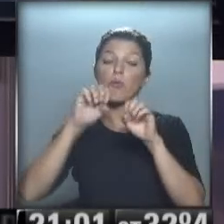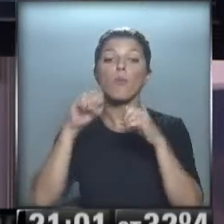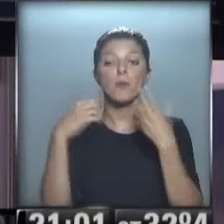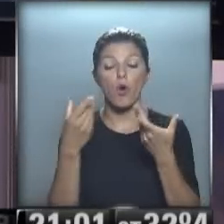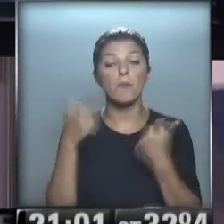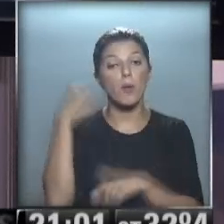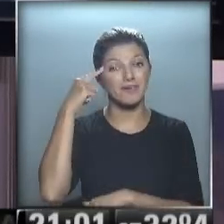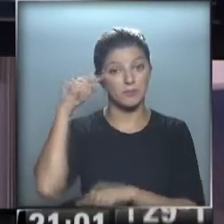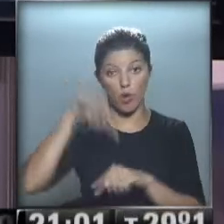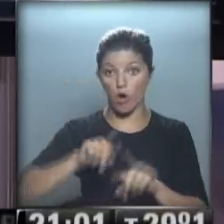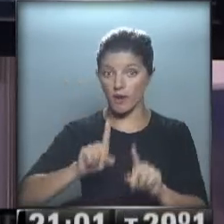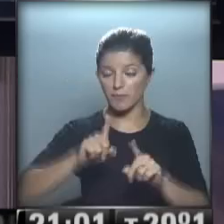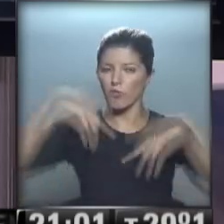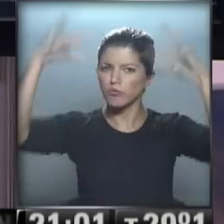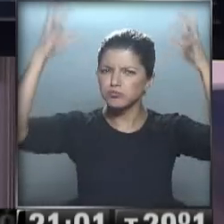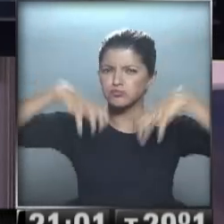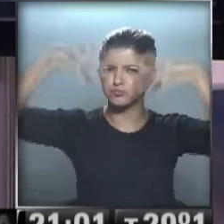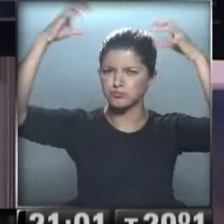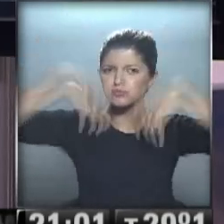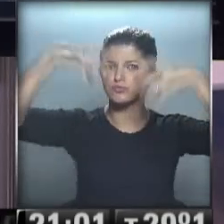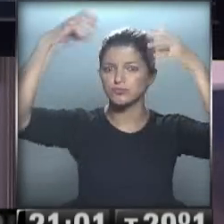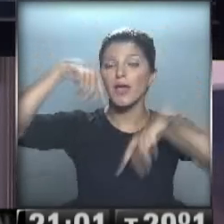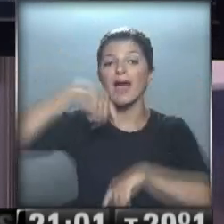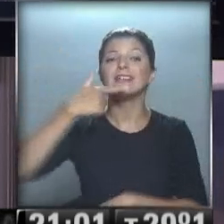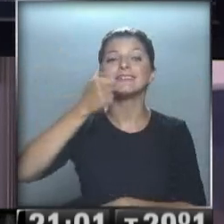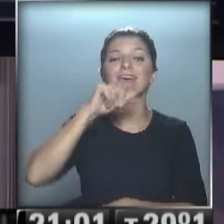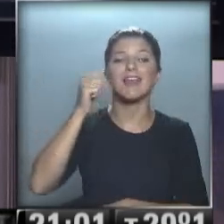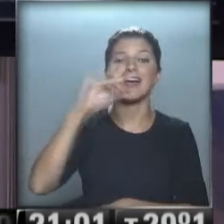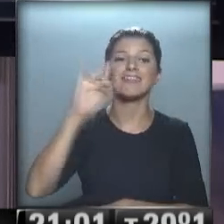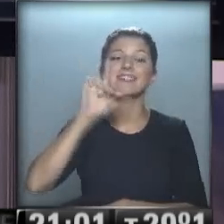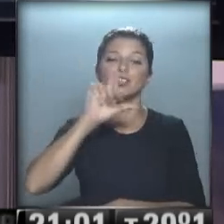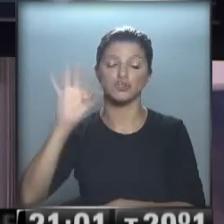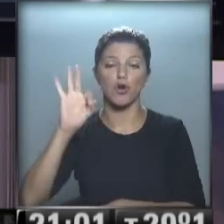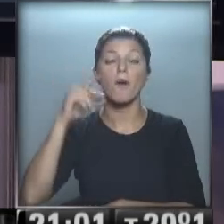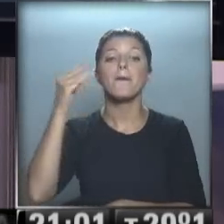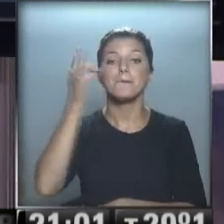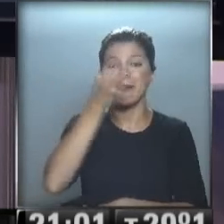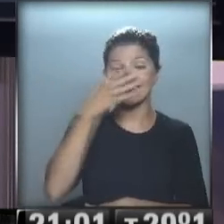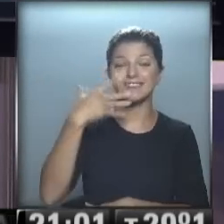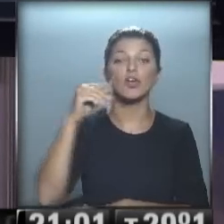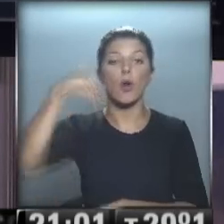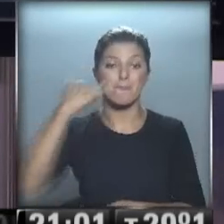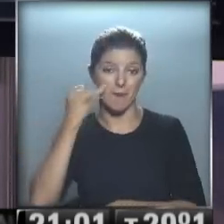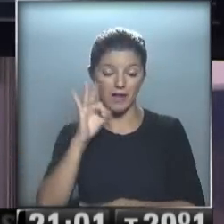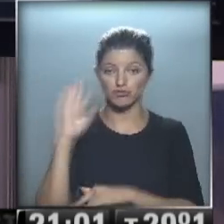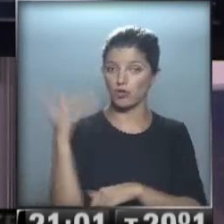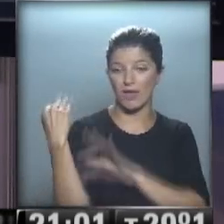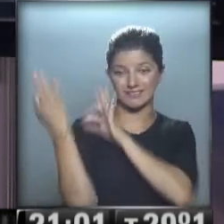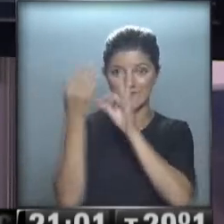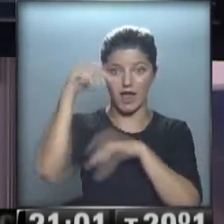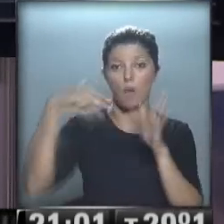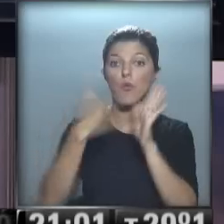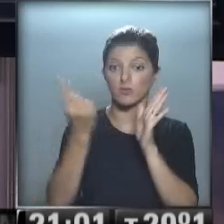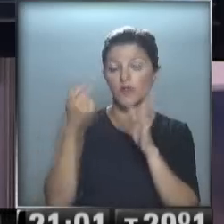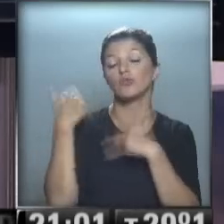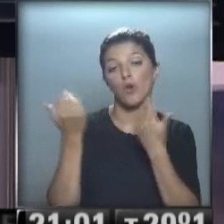cuenta que en estos momentos tormentas muy fuertes están afectando la zona de Saladillo, 25 de mayo. Toda esa nubosidad se viene hacia el norte de la provincia de Buenos Aires, por lo tanto